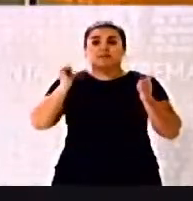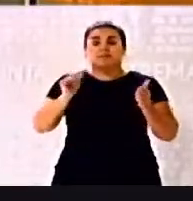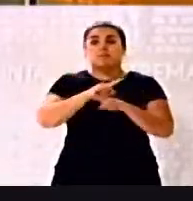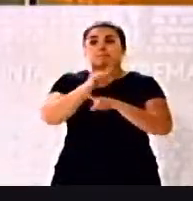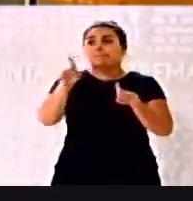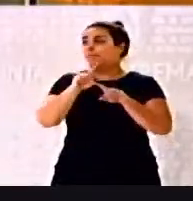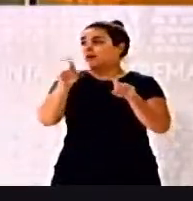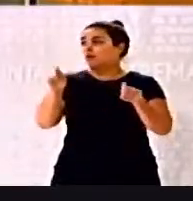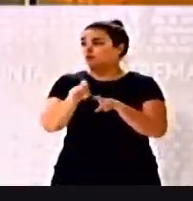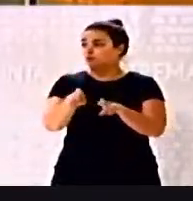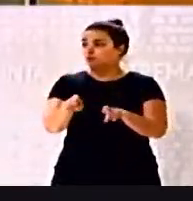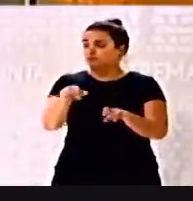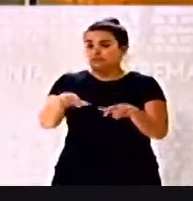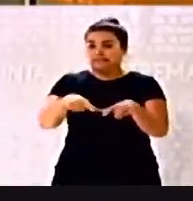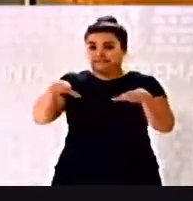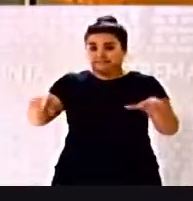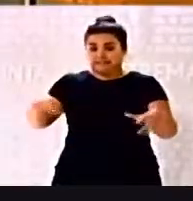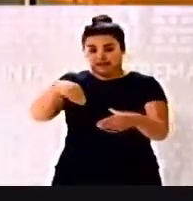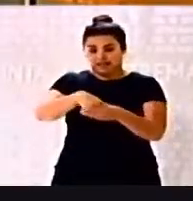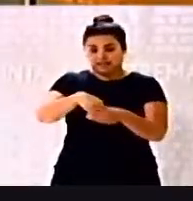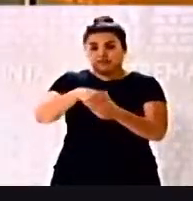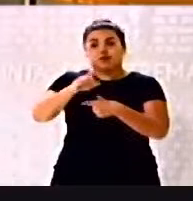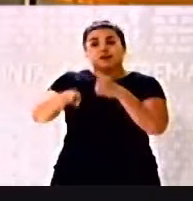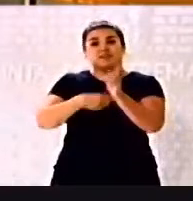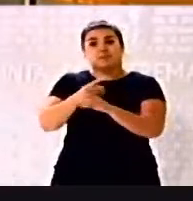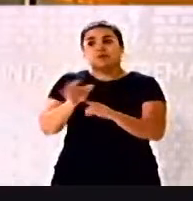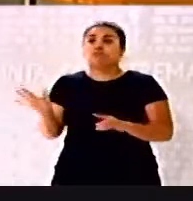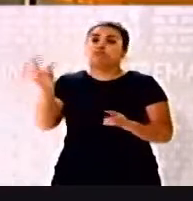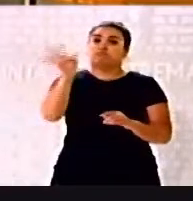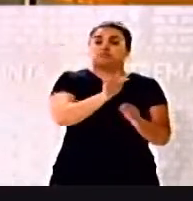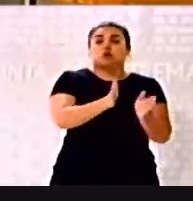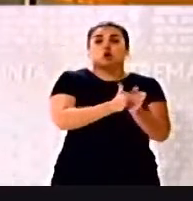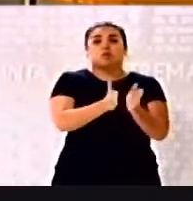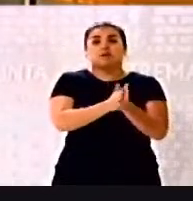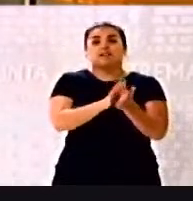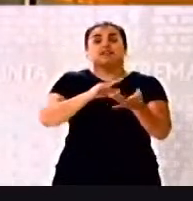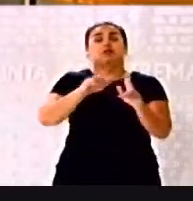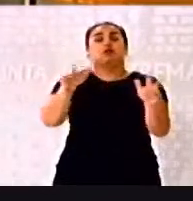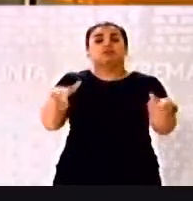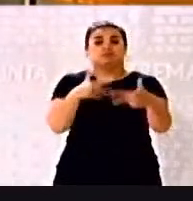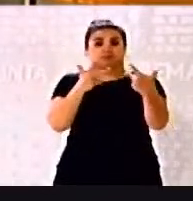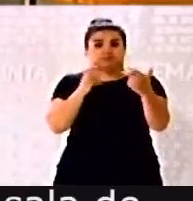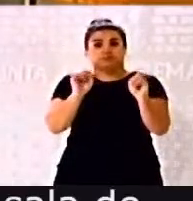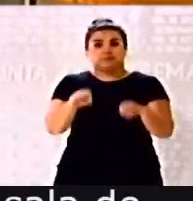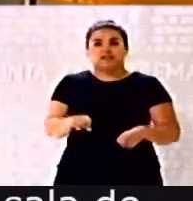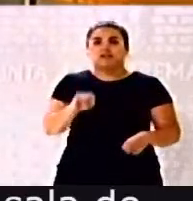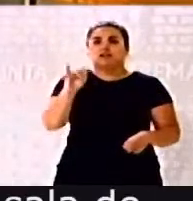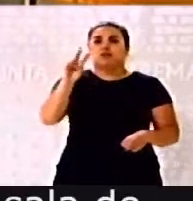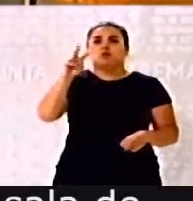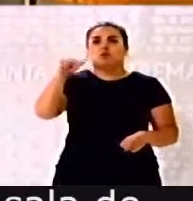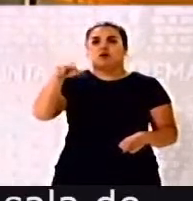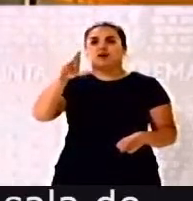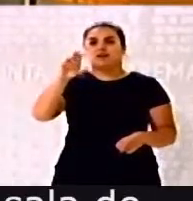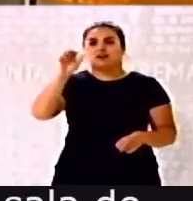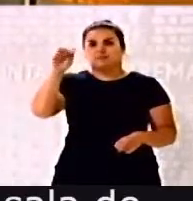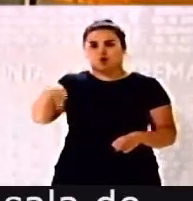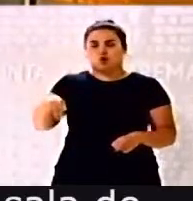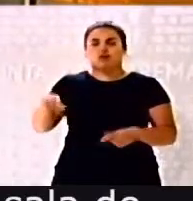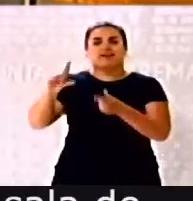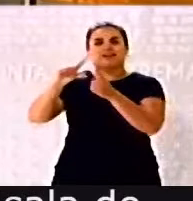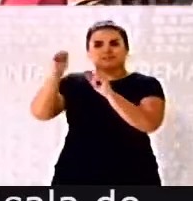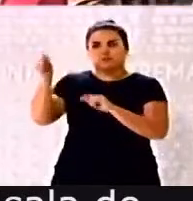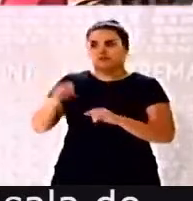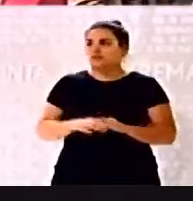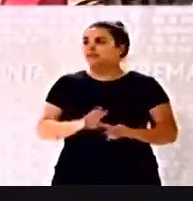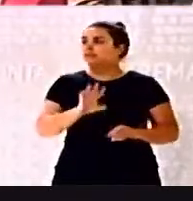preguntas dentro de la sala de prensa y luego damos paso a los compañeros que están en videoconferencia. Juan Ramón Martín, de Canal Extremadura. Sí,